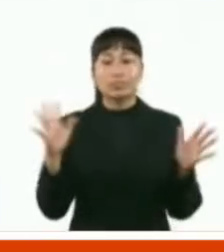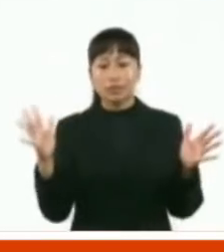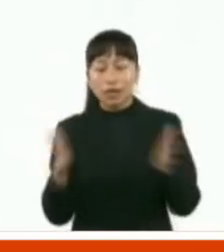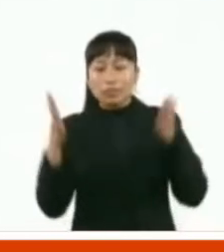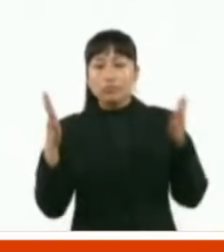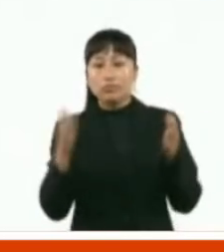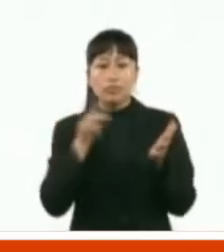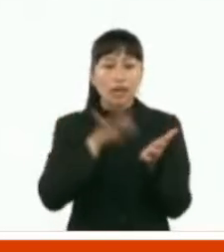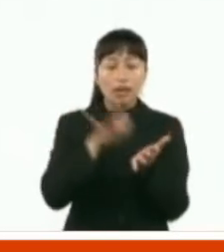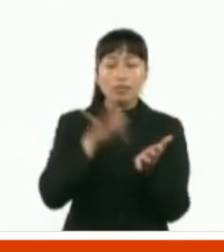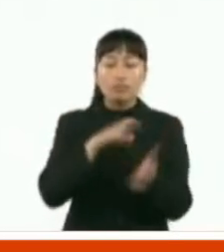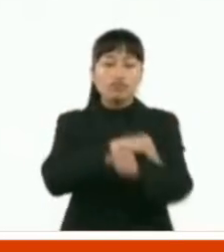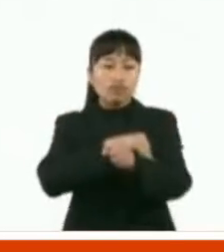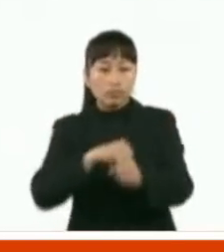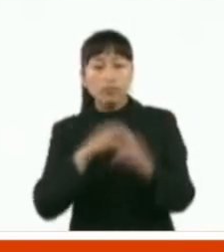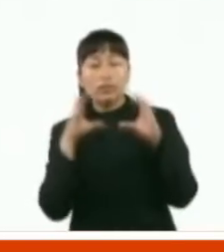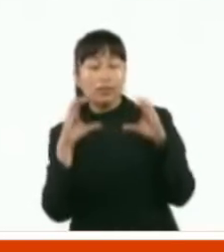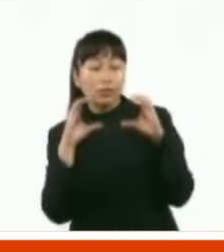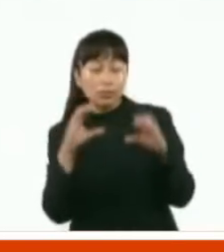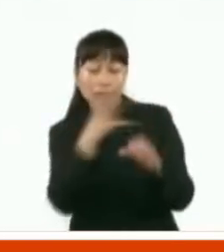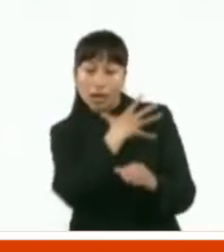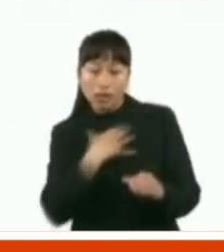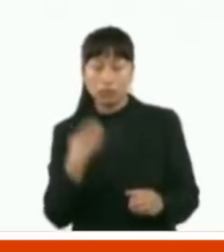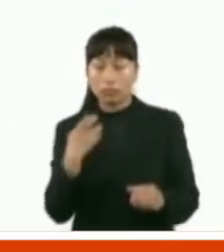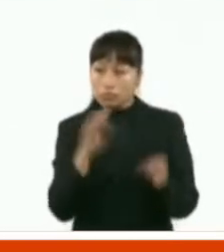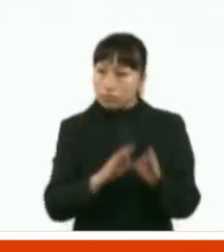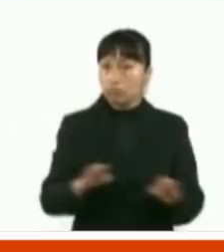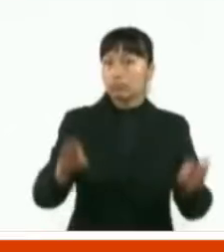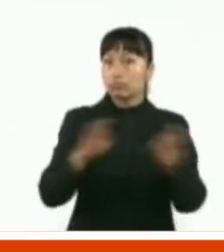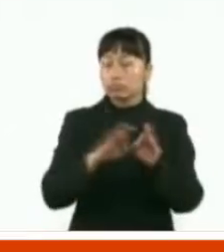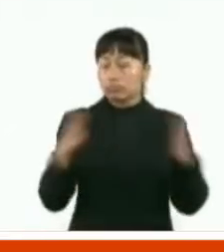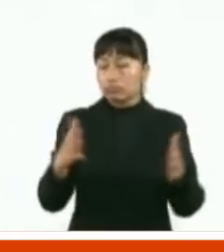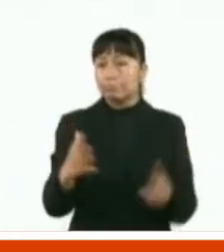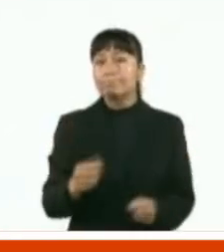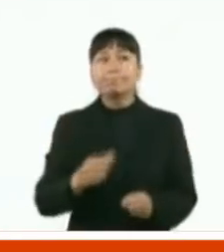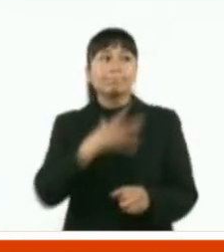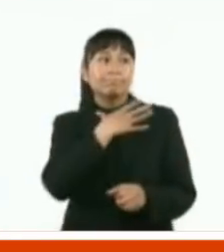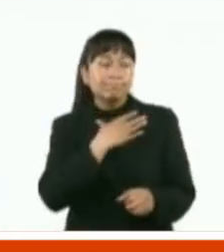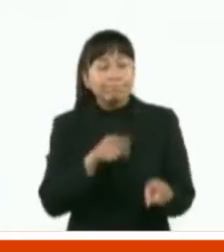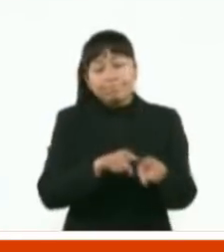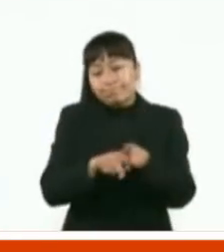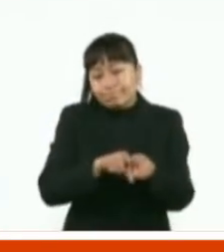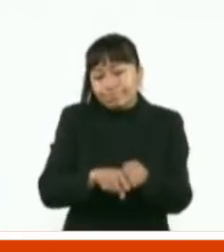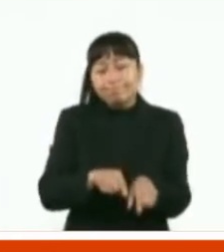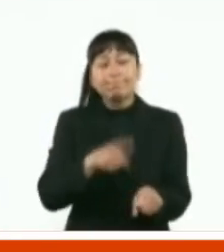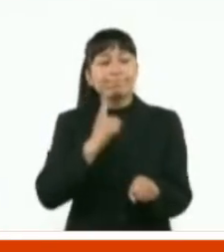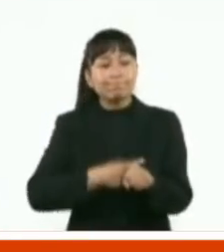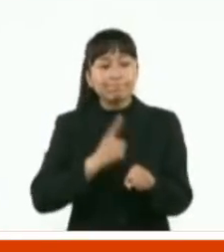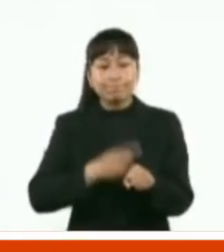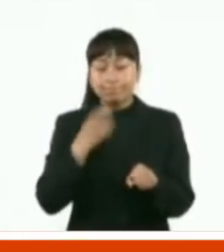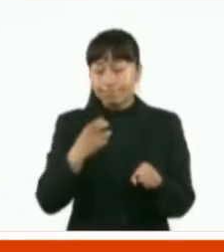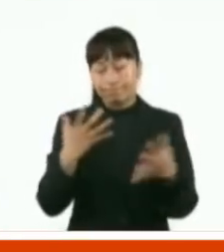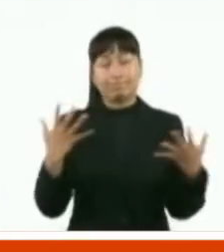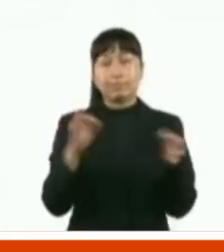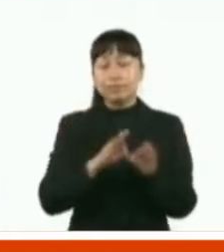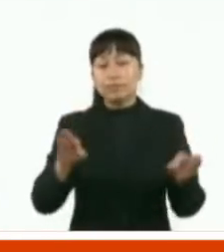y encargarse de la familia, cuidar a los hijos, a los nietos y a los hermanos, a los enfermos, ya lo dice todo. Pero